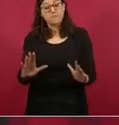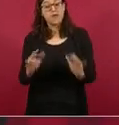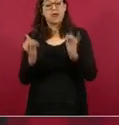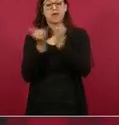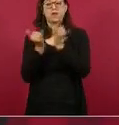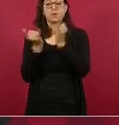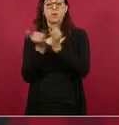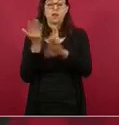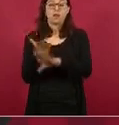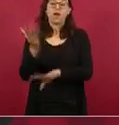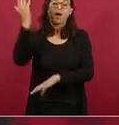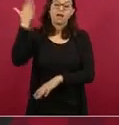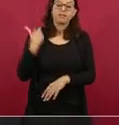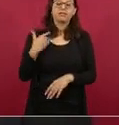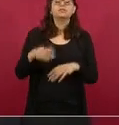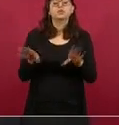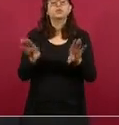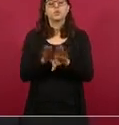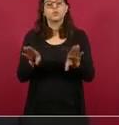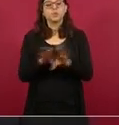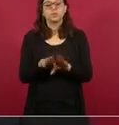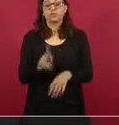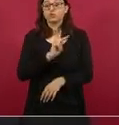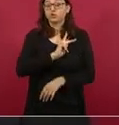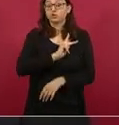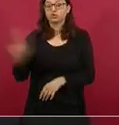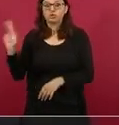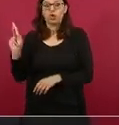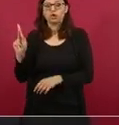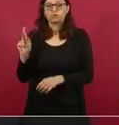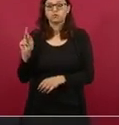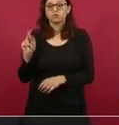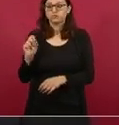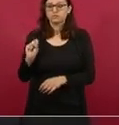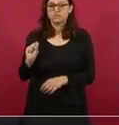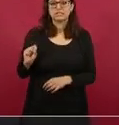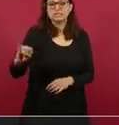¿Cómo votaban antes? Por unanimidad.